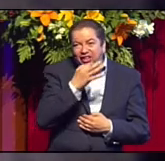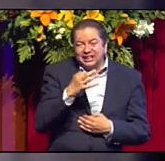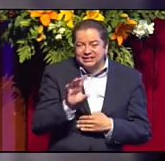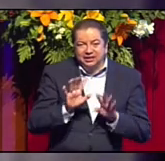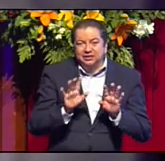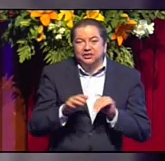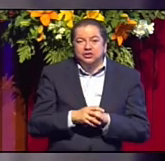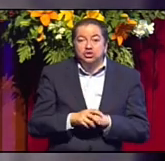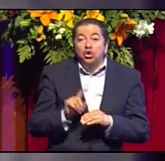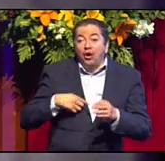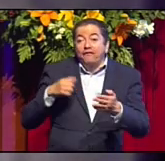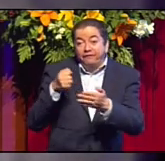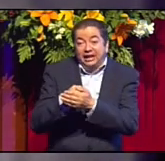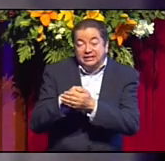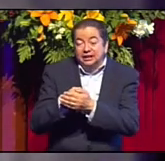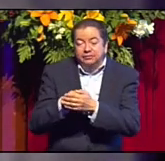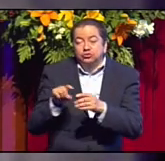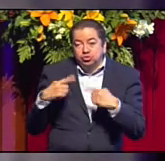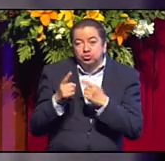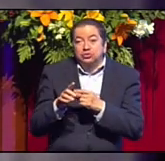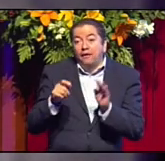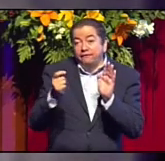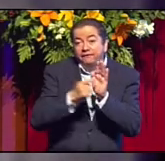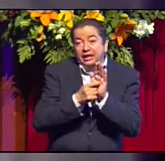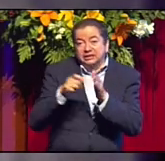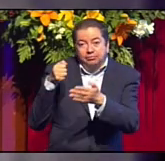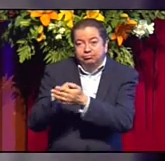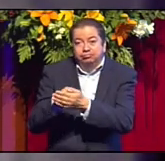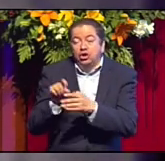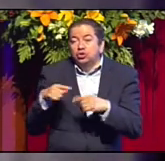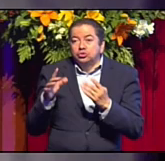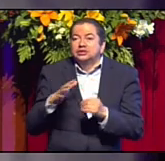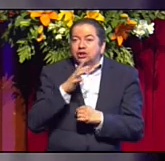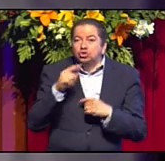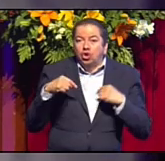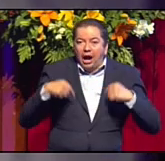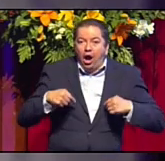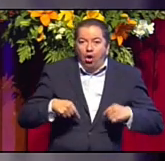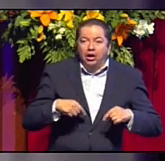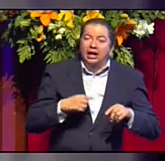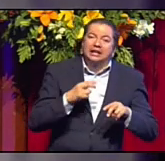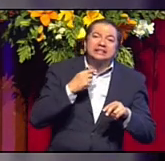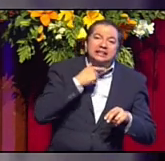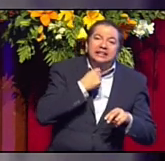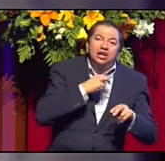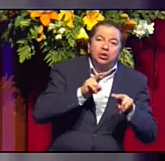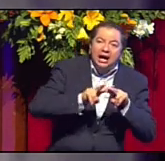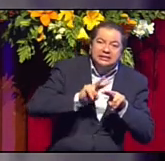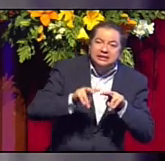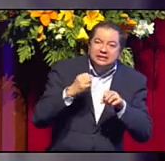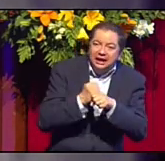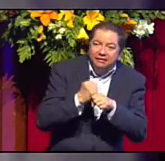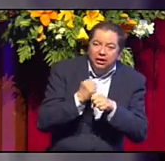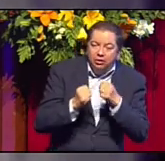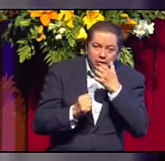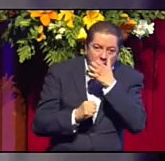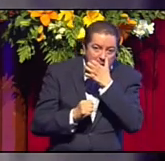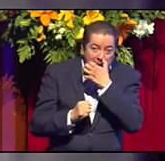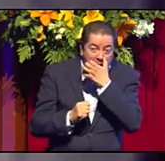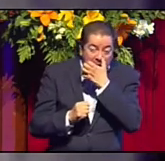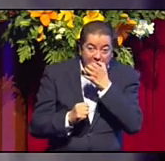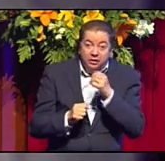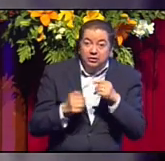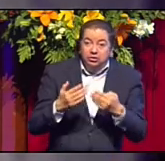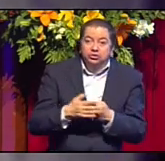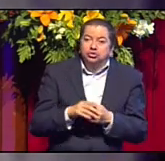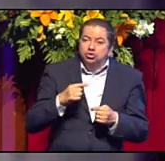que tengo esa fecha de vencimiento y que tengo que trabajar día a día por hacer de esta comuna un mejor lugar para vivir. Que cada día me queda un día menos y